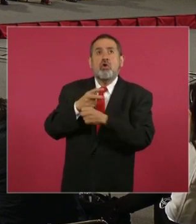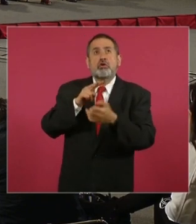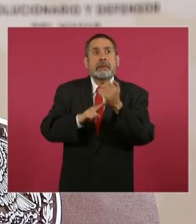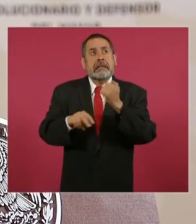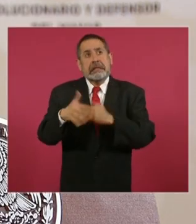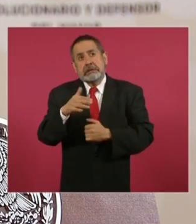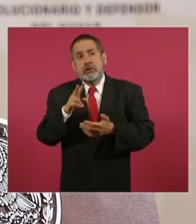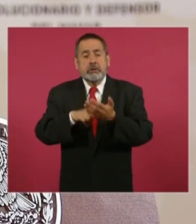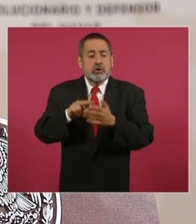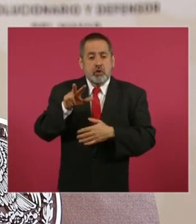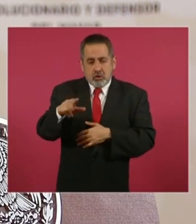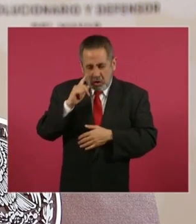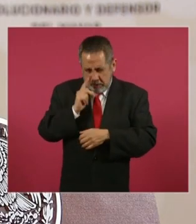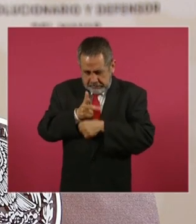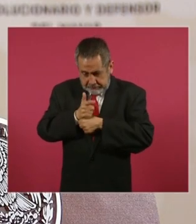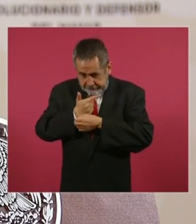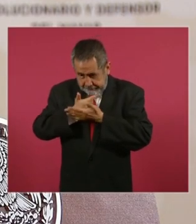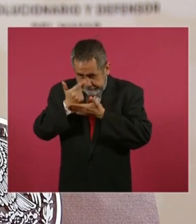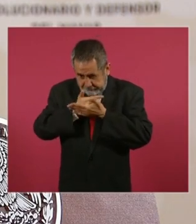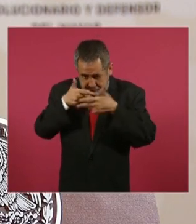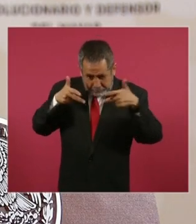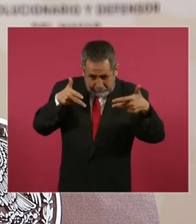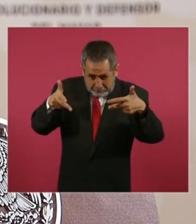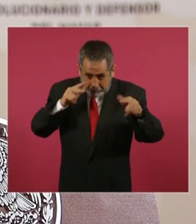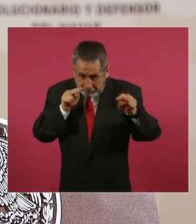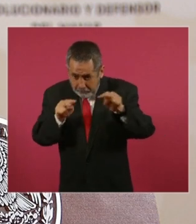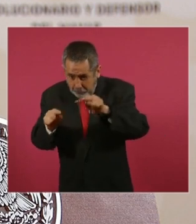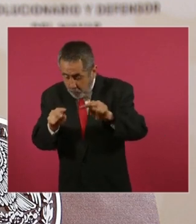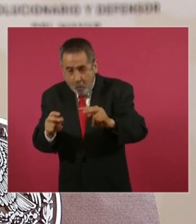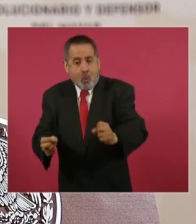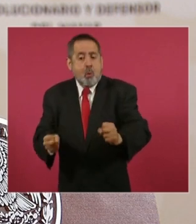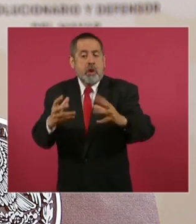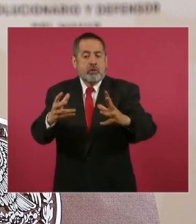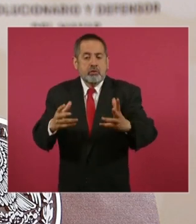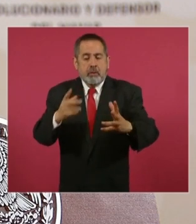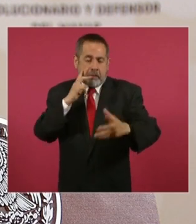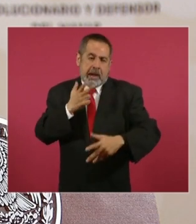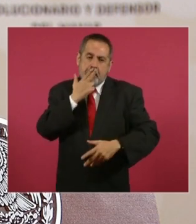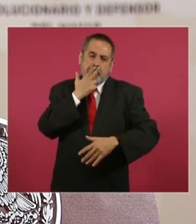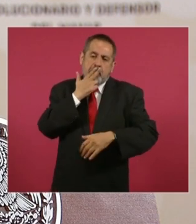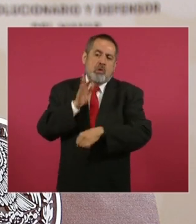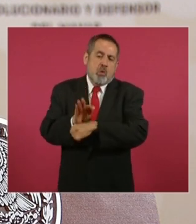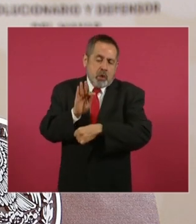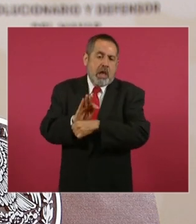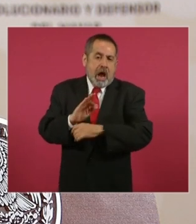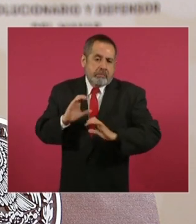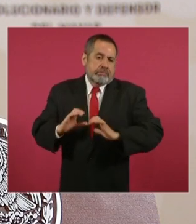2015, 2018, pero nosotros vamos a tener la actualización. Esta política de protección ha